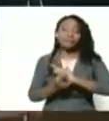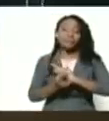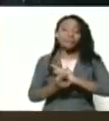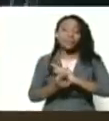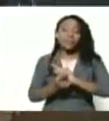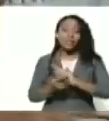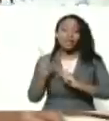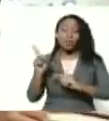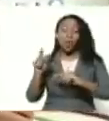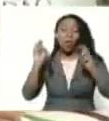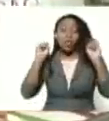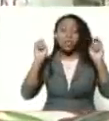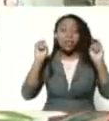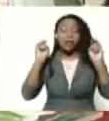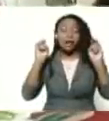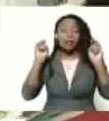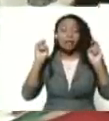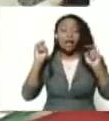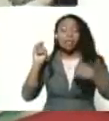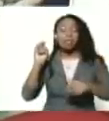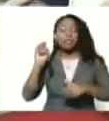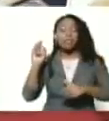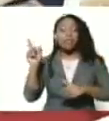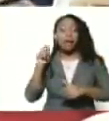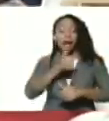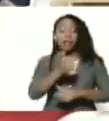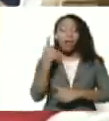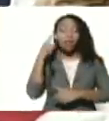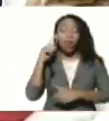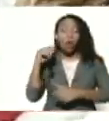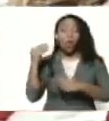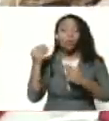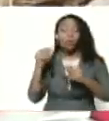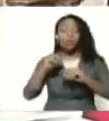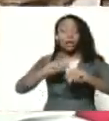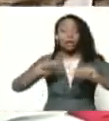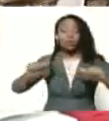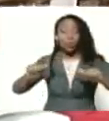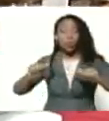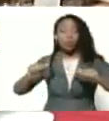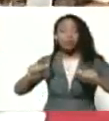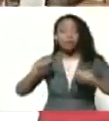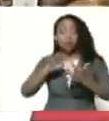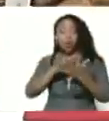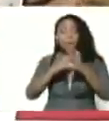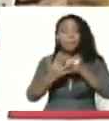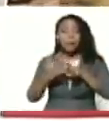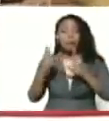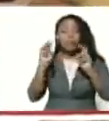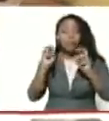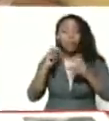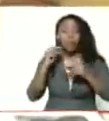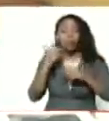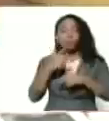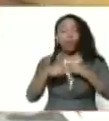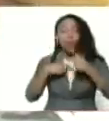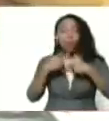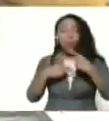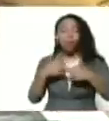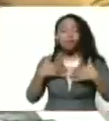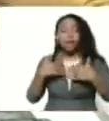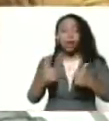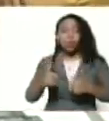los elementos que se desarrollan socialmente en cada uno de los territorios, tanto el Barrio Nuevo Tricolor, como la salud, como